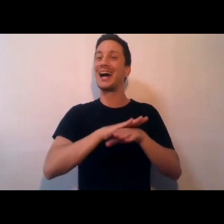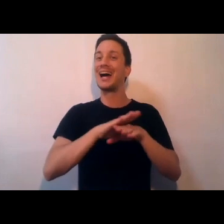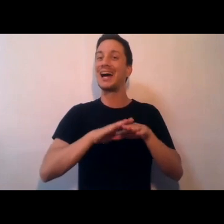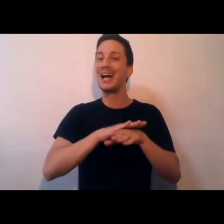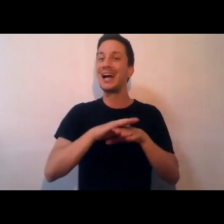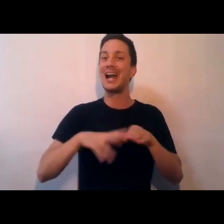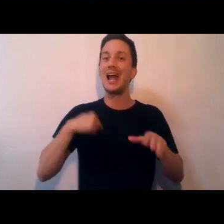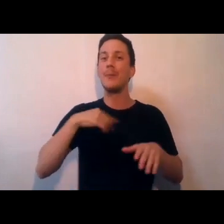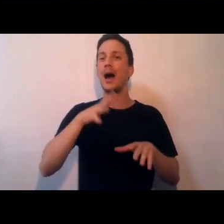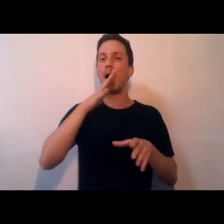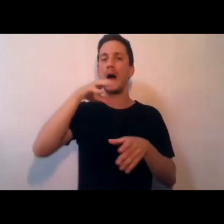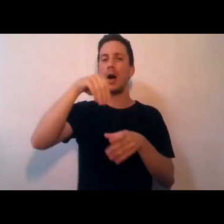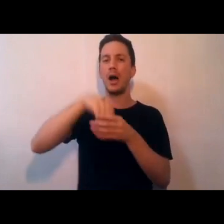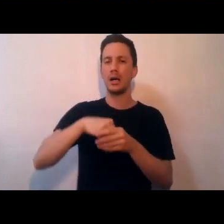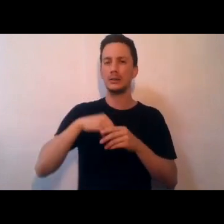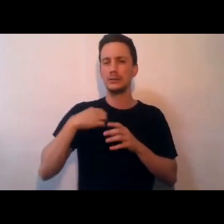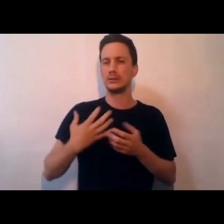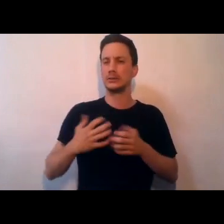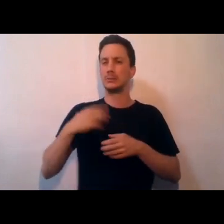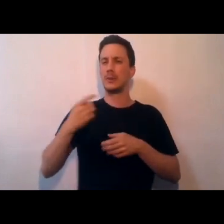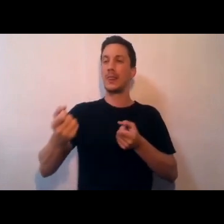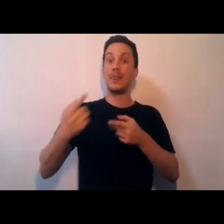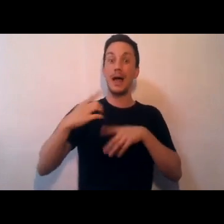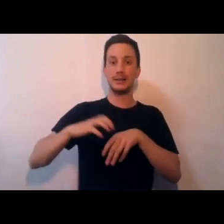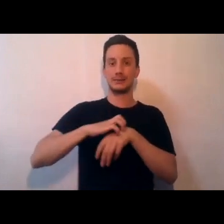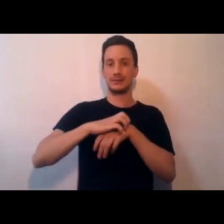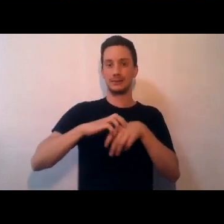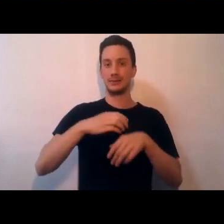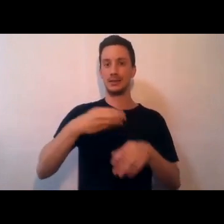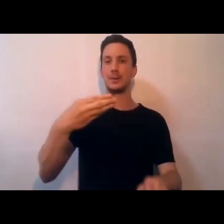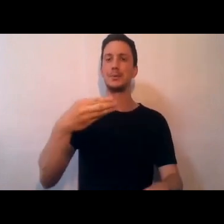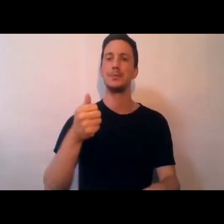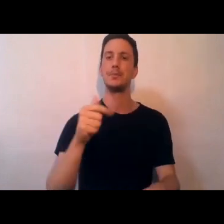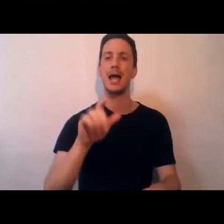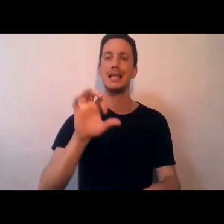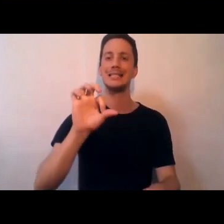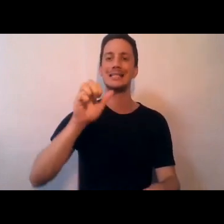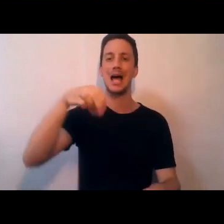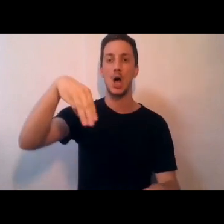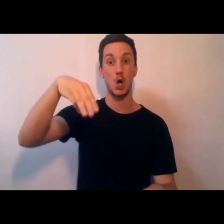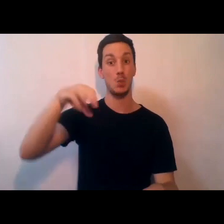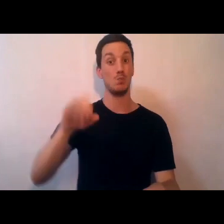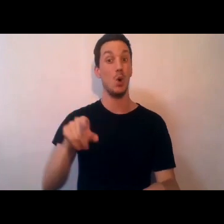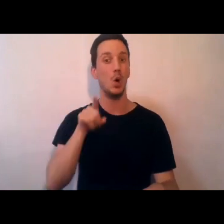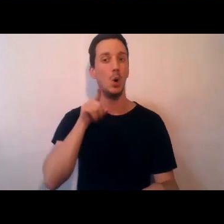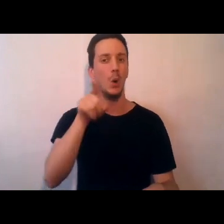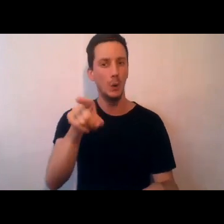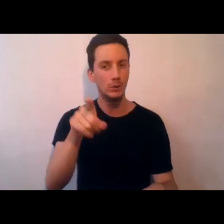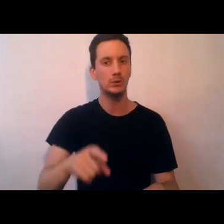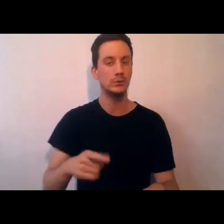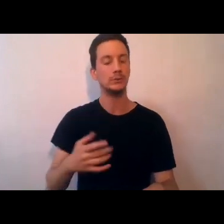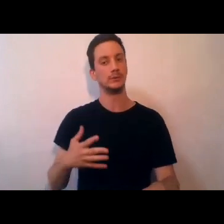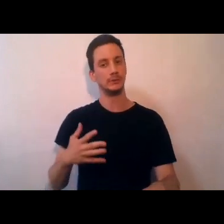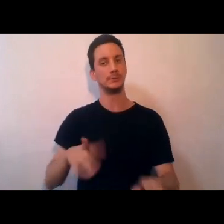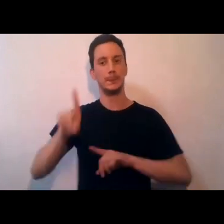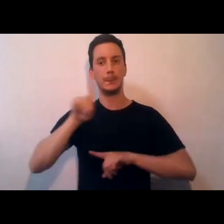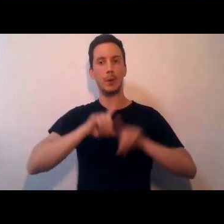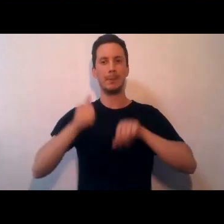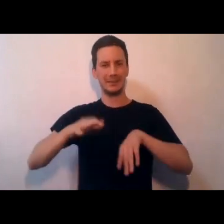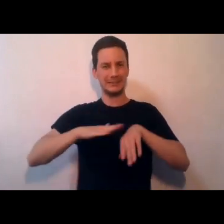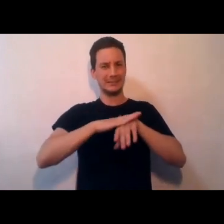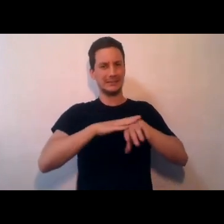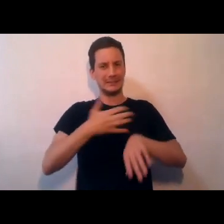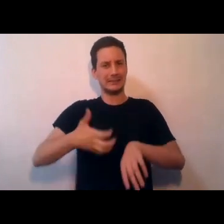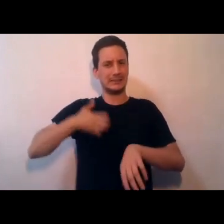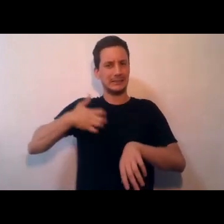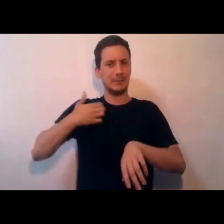les pican y el bálsamo es el que pica más, es el más espeso, es el que cuesta más de poner, pero es el que les pica menos. Pero, por ejemplo,